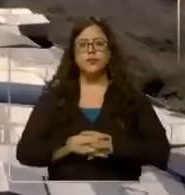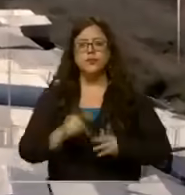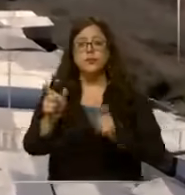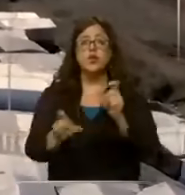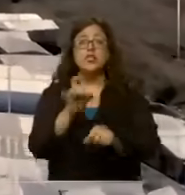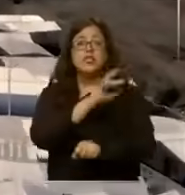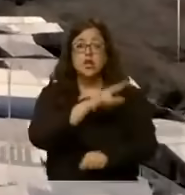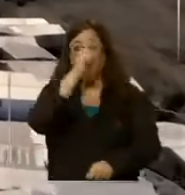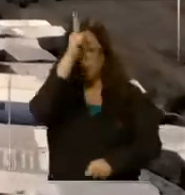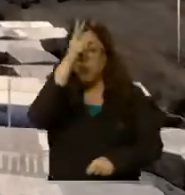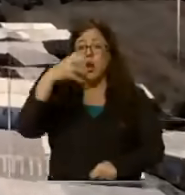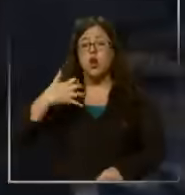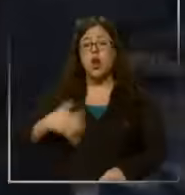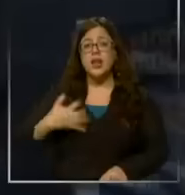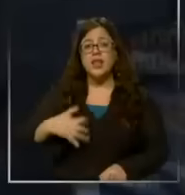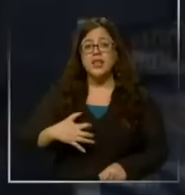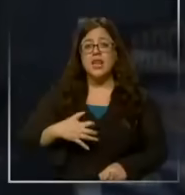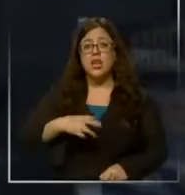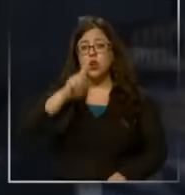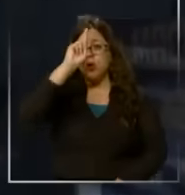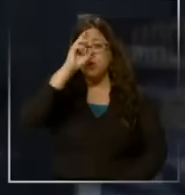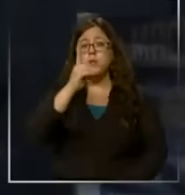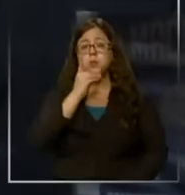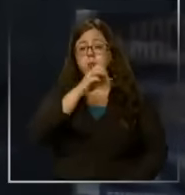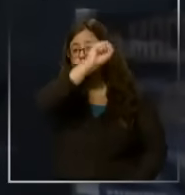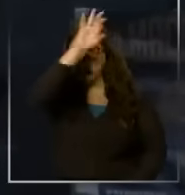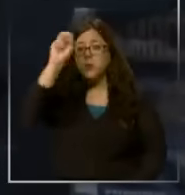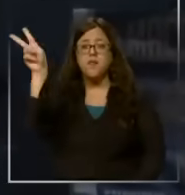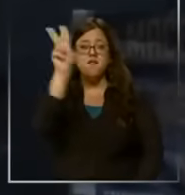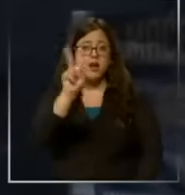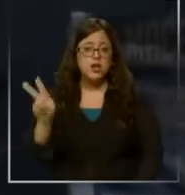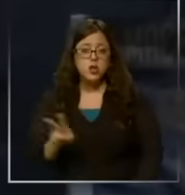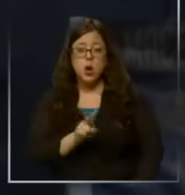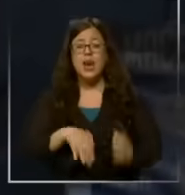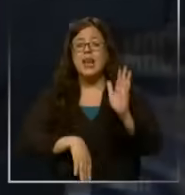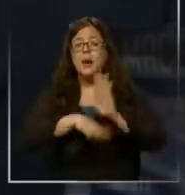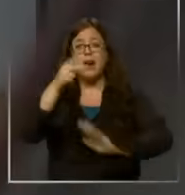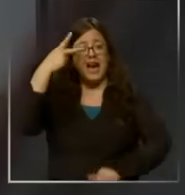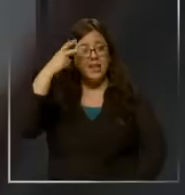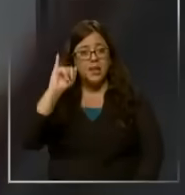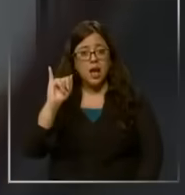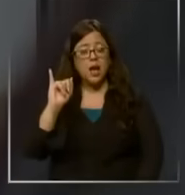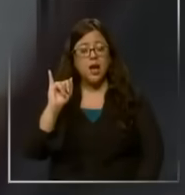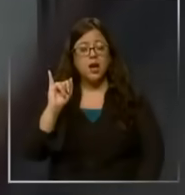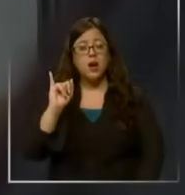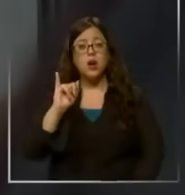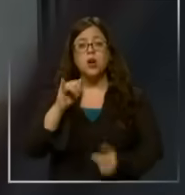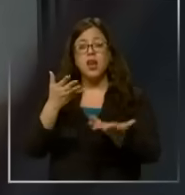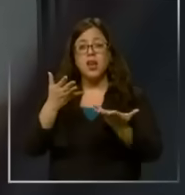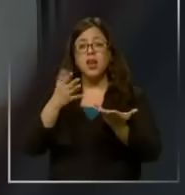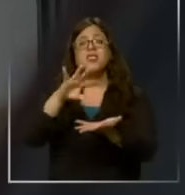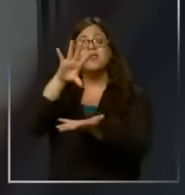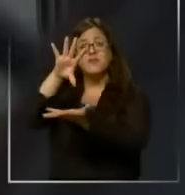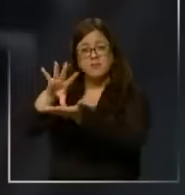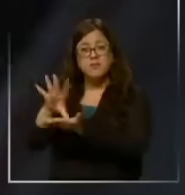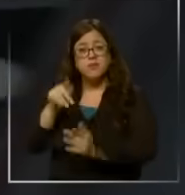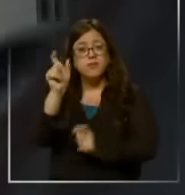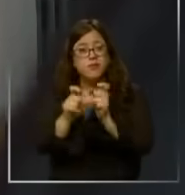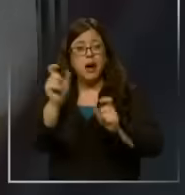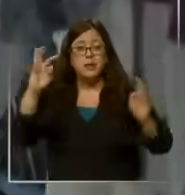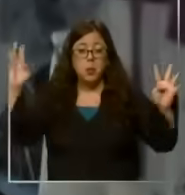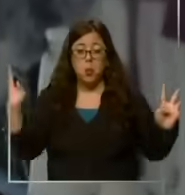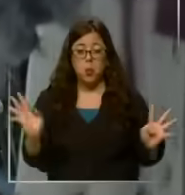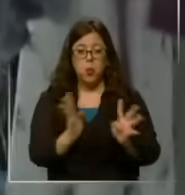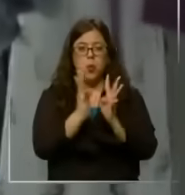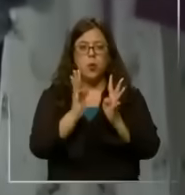Chilenos, peruanos, argentinos, dominicanos, colombianos, venezolanos y en su mayoría haitianos son las nacionalidades que hoy conforman